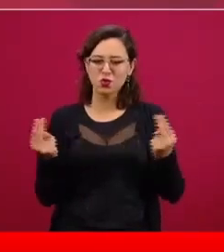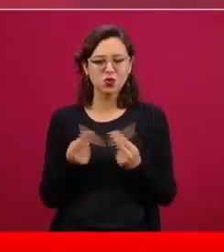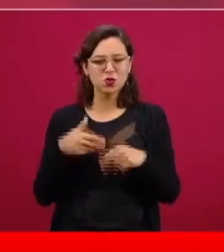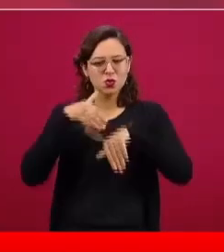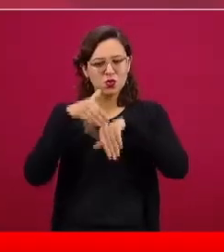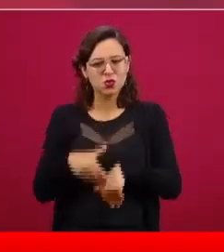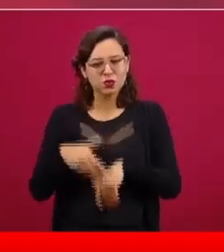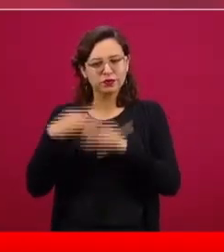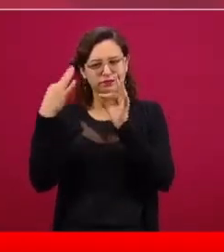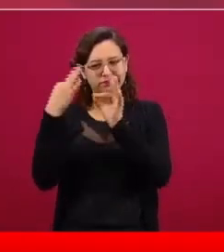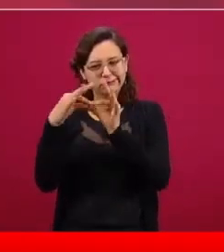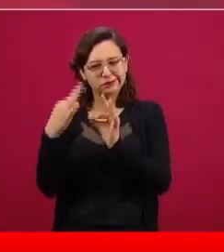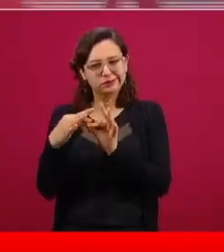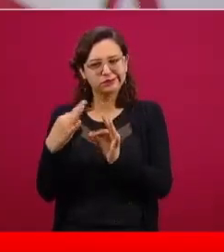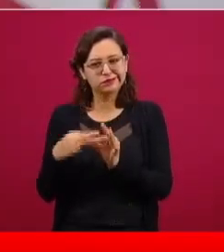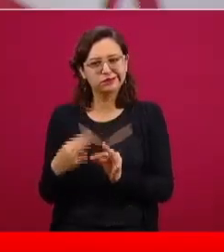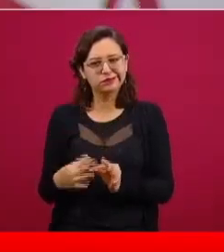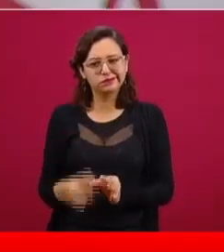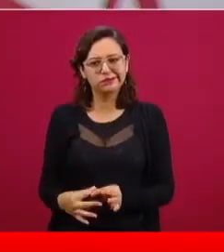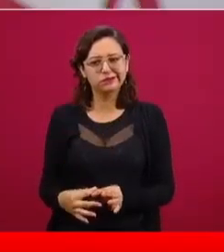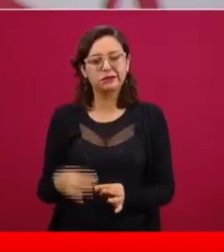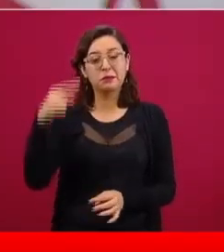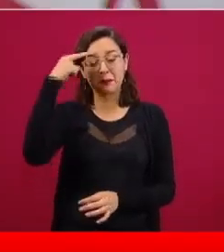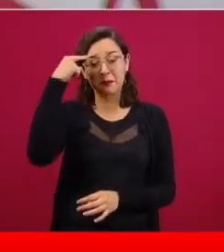terminar de